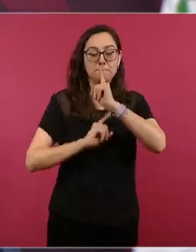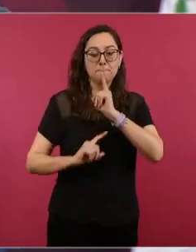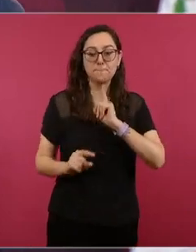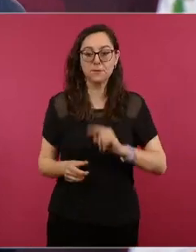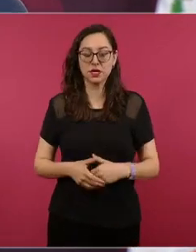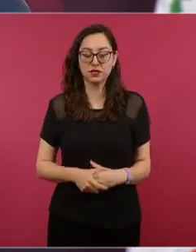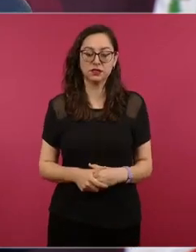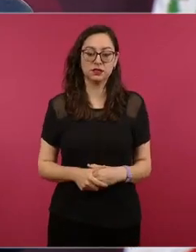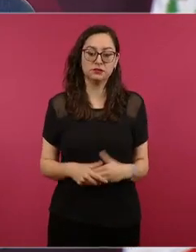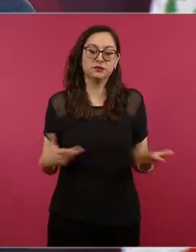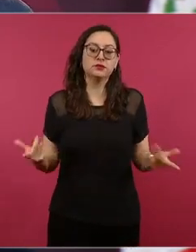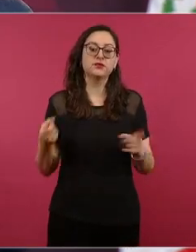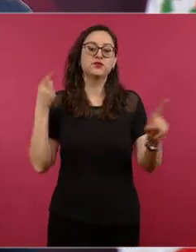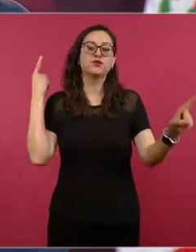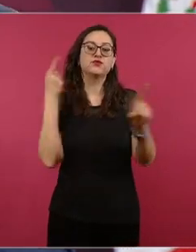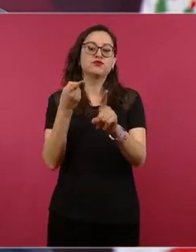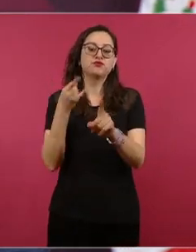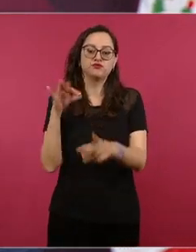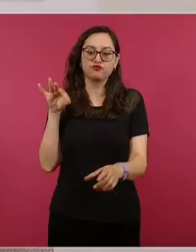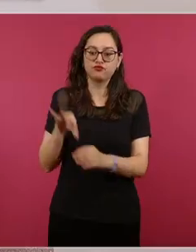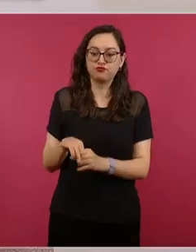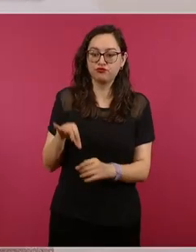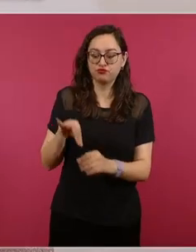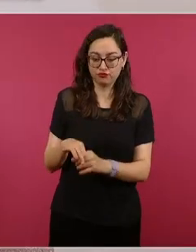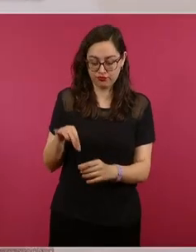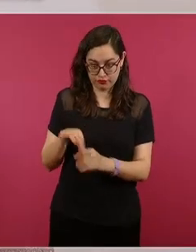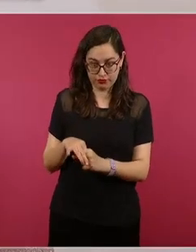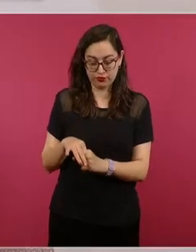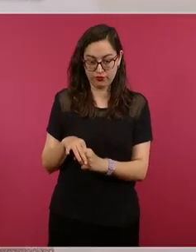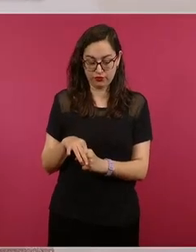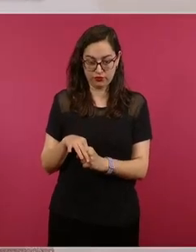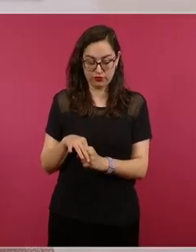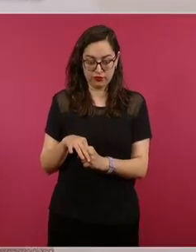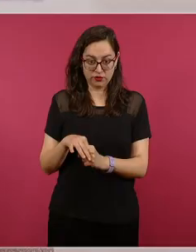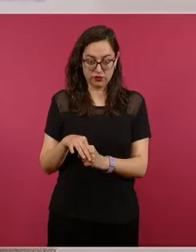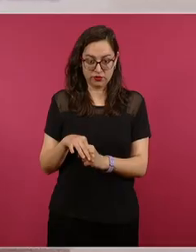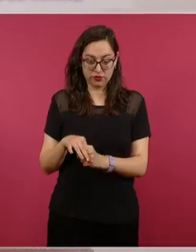con propósitos políticos, nada más